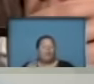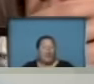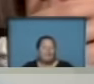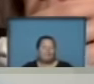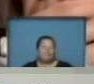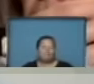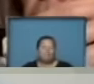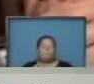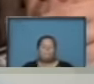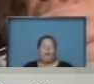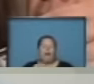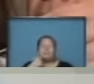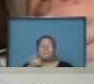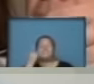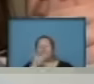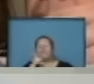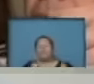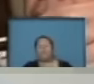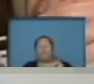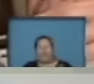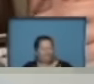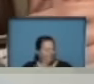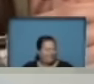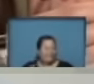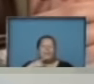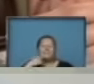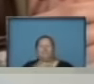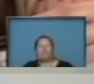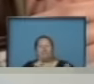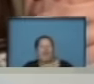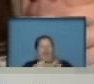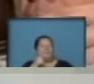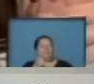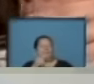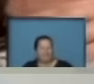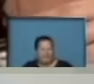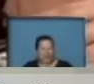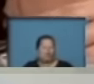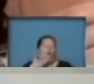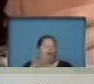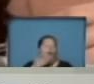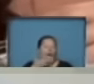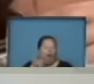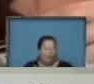es tratando de deslegitimar. Otra cosa no puede hacer, deslegitimar desde su palabra